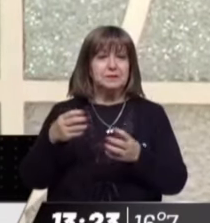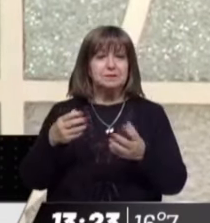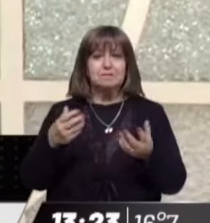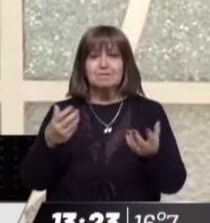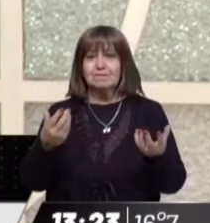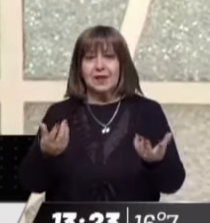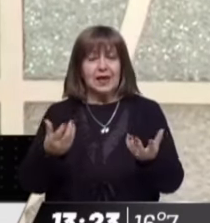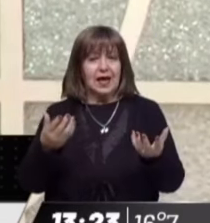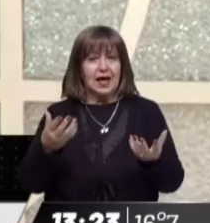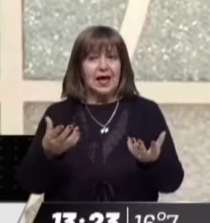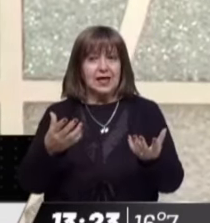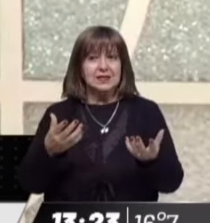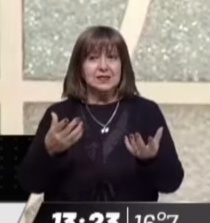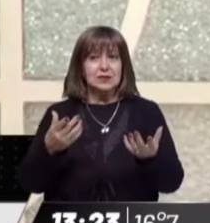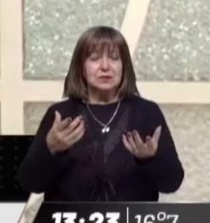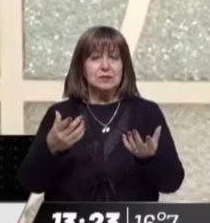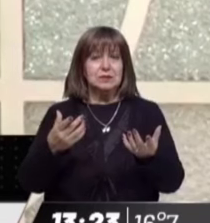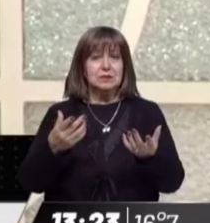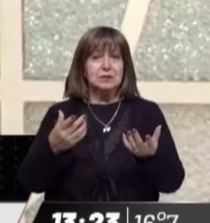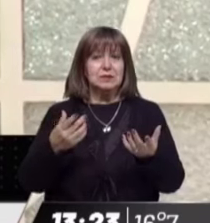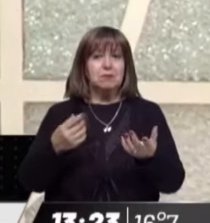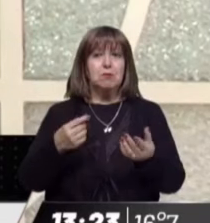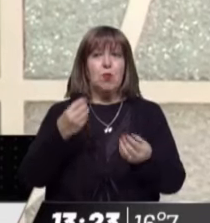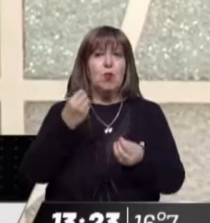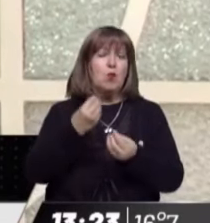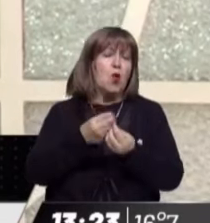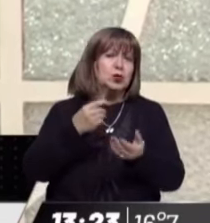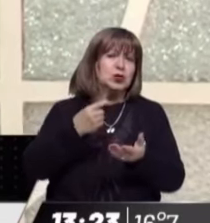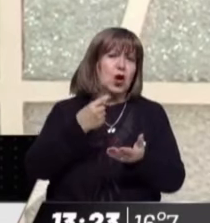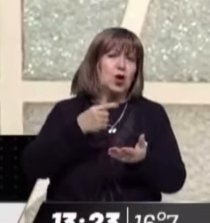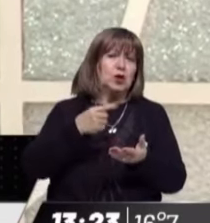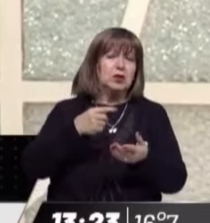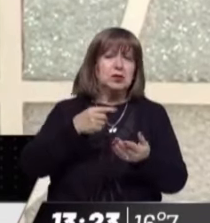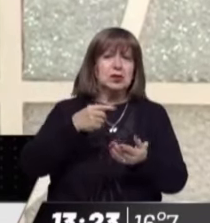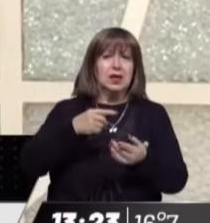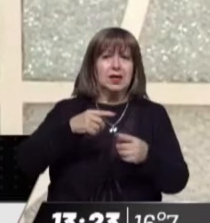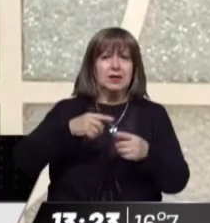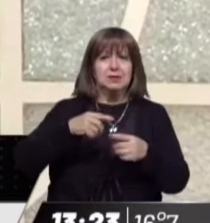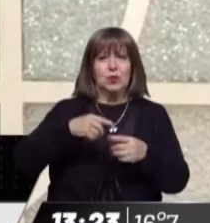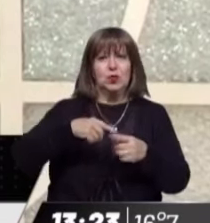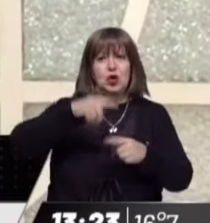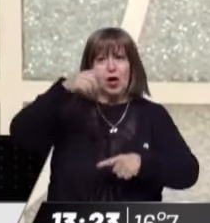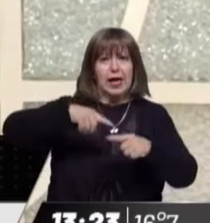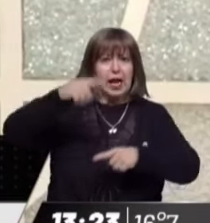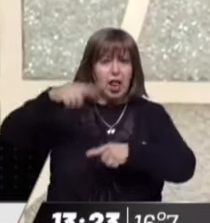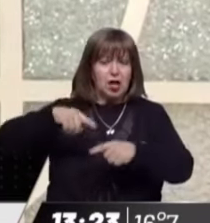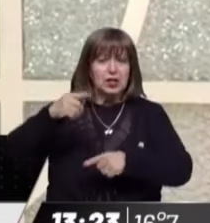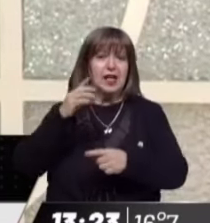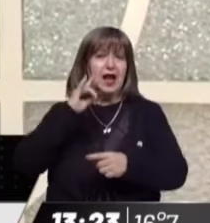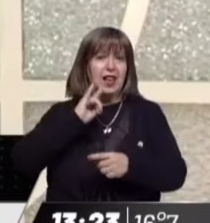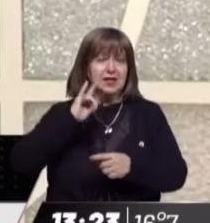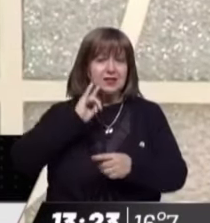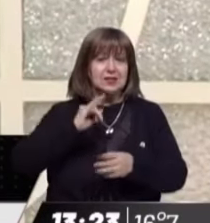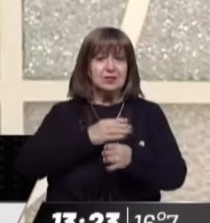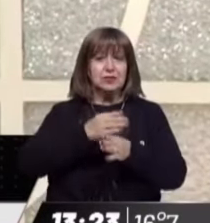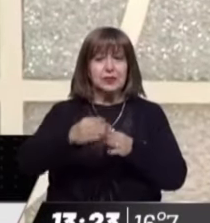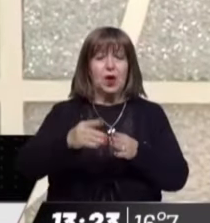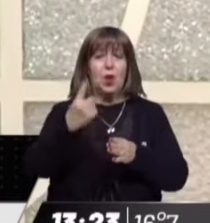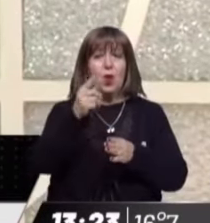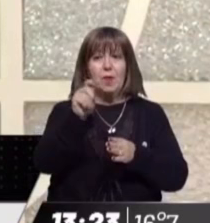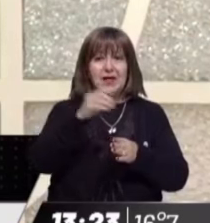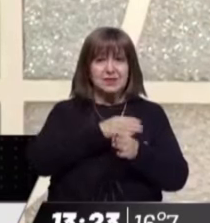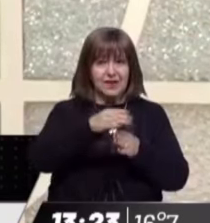Entonces, esa logística de tantos miles de kilos, que se vence ahora a la brevedad, en teoría se vence aquí a menos de un